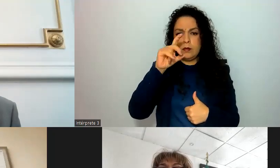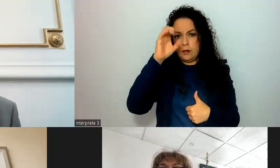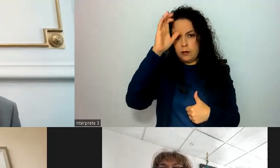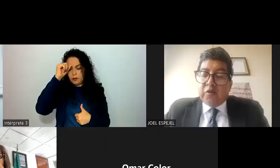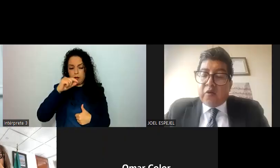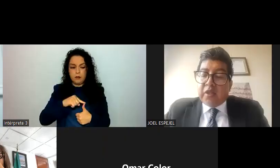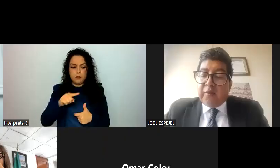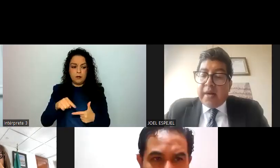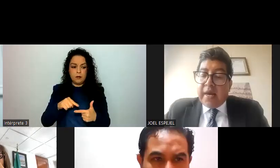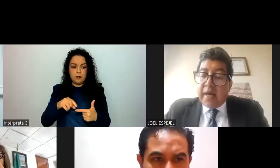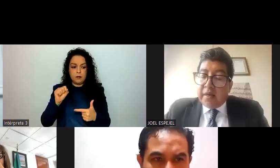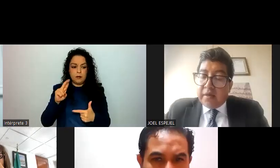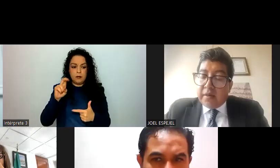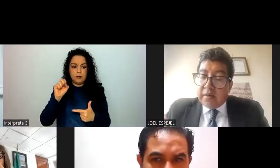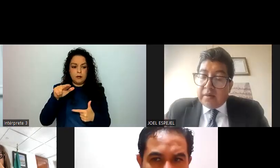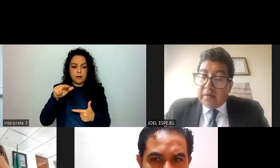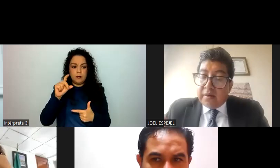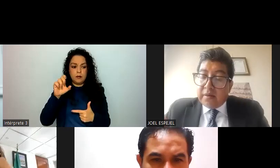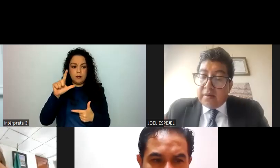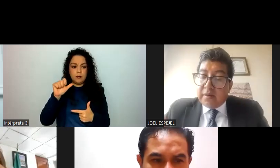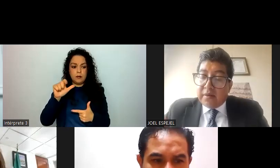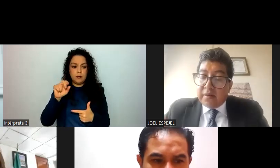Licenciada Susana de la Luz Coeto Varela.